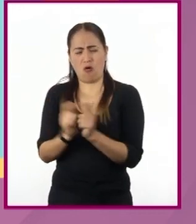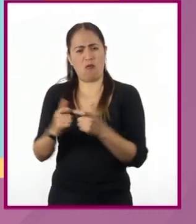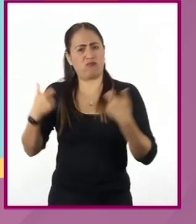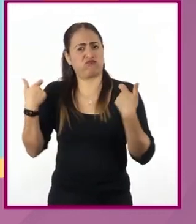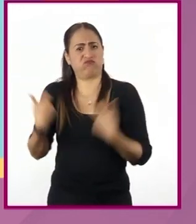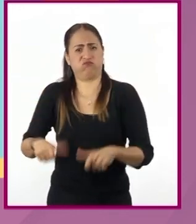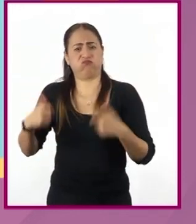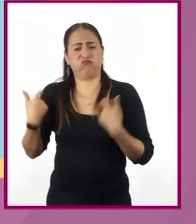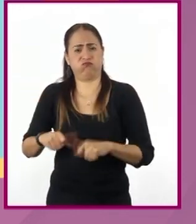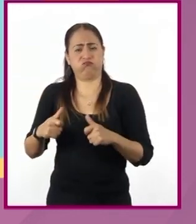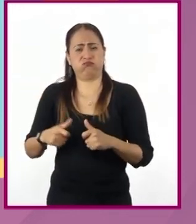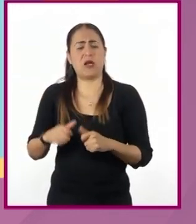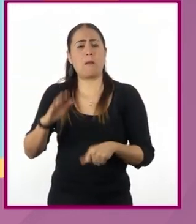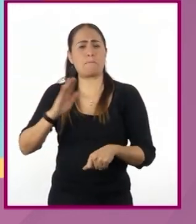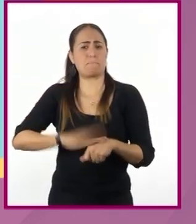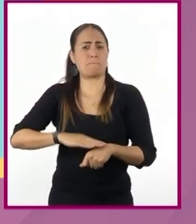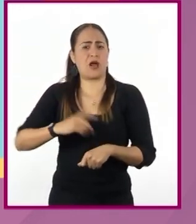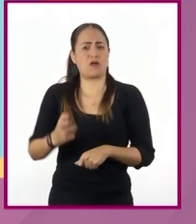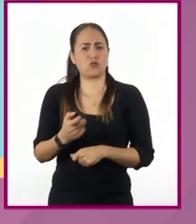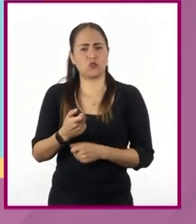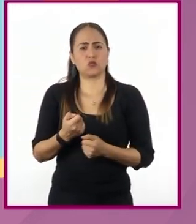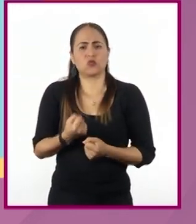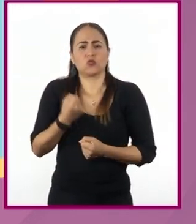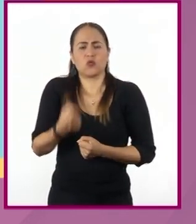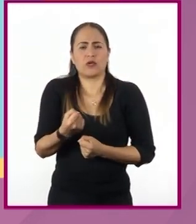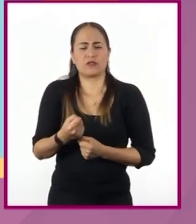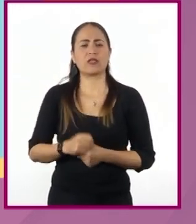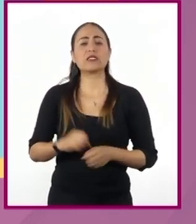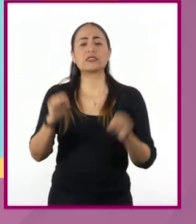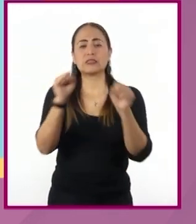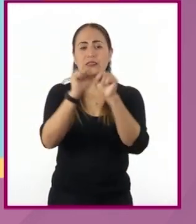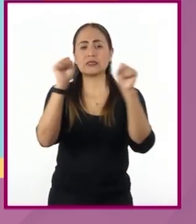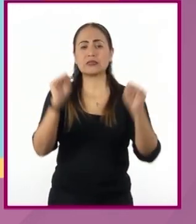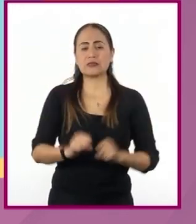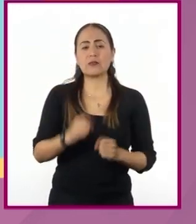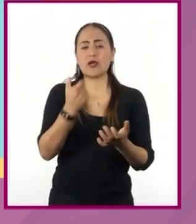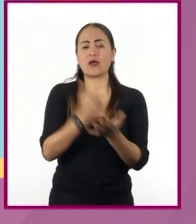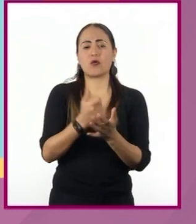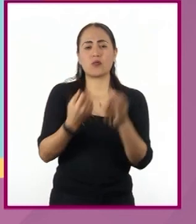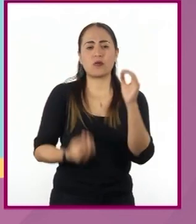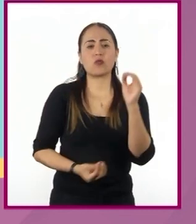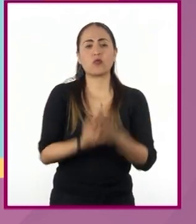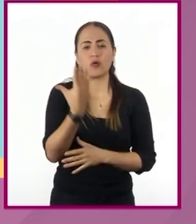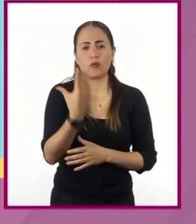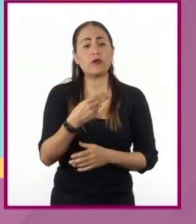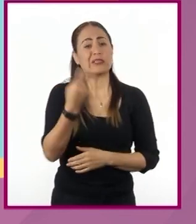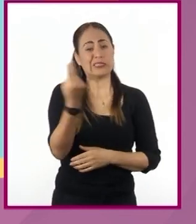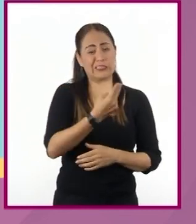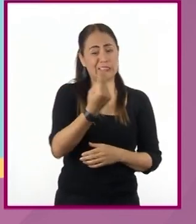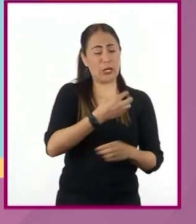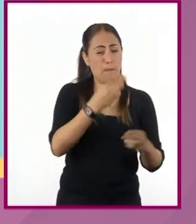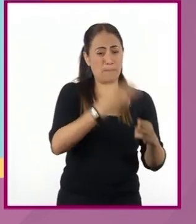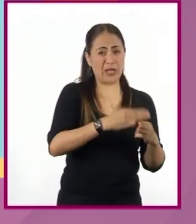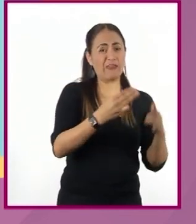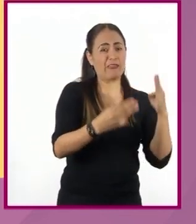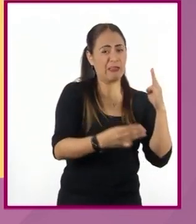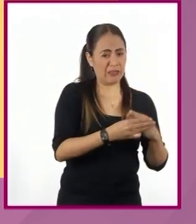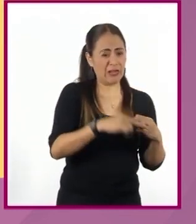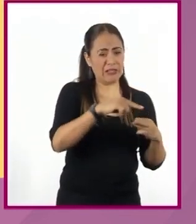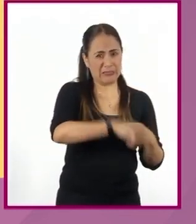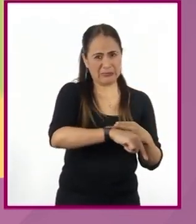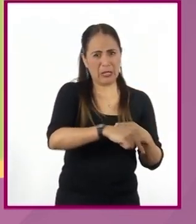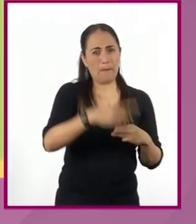se esparció el capitalismo, un nuevo sistema económico que requería de materias primas a gran escala para elaborar